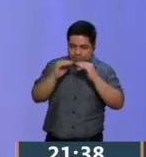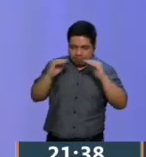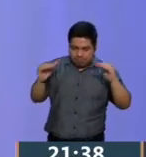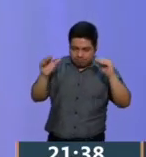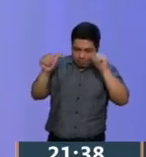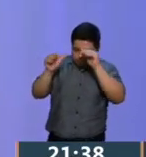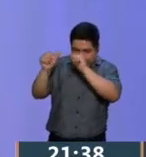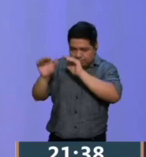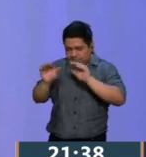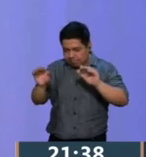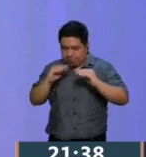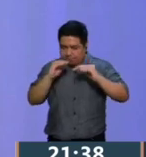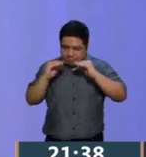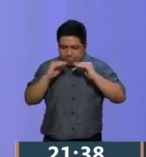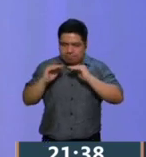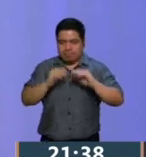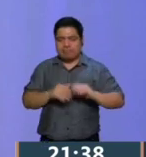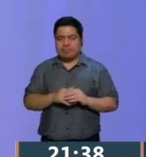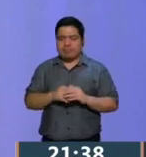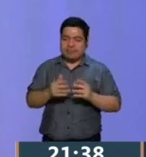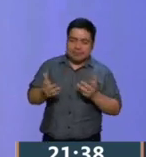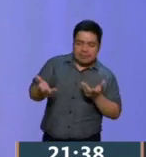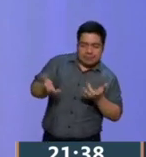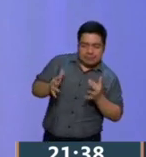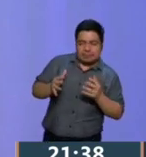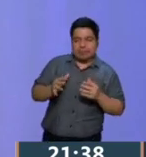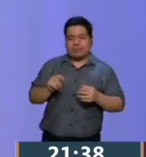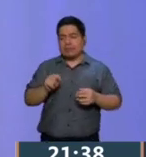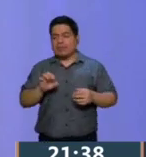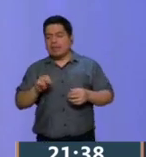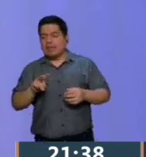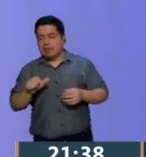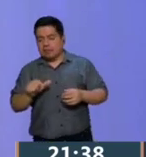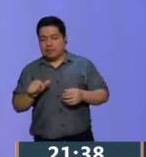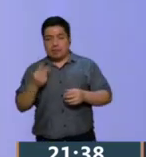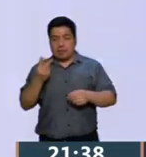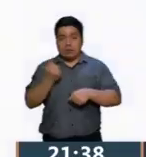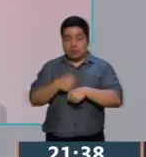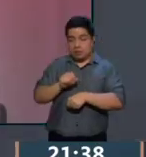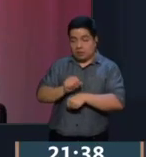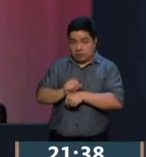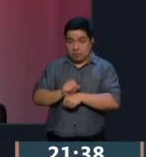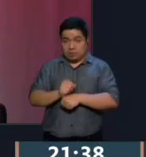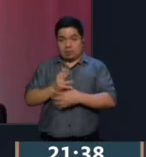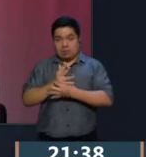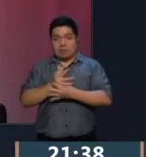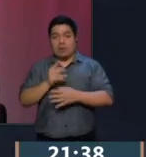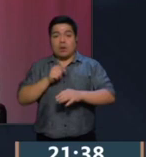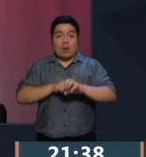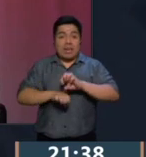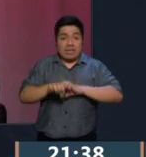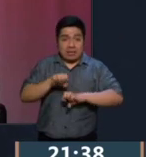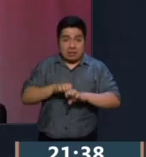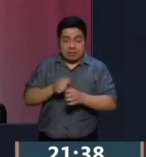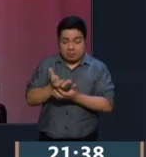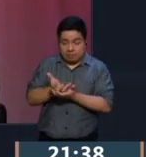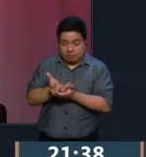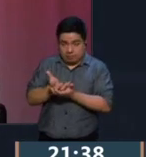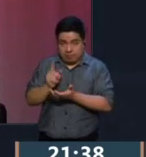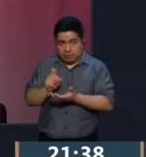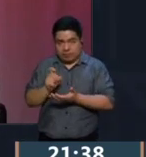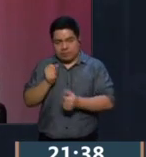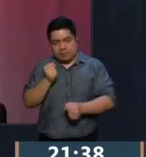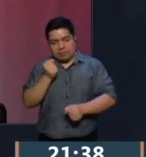corte, me gustaría encontrar un punto de coincidencia entre las 3 fuerzas políticas. Televisa reportó hace 2 semanas que